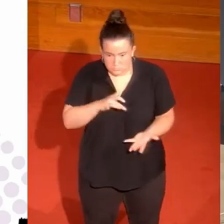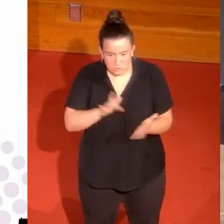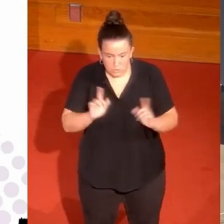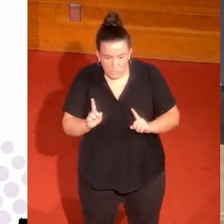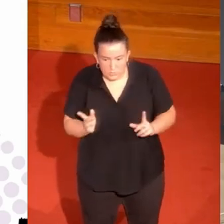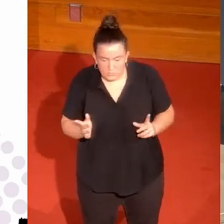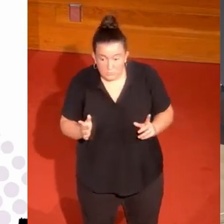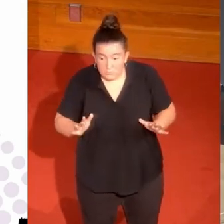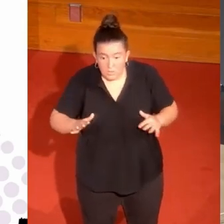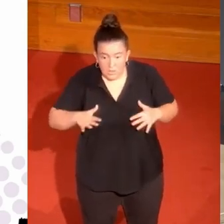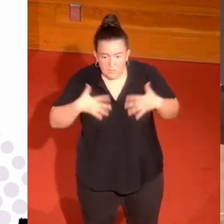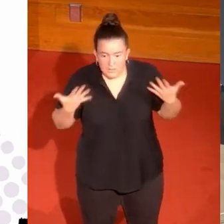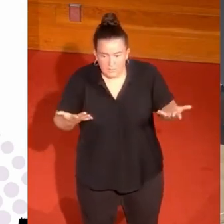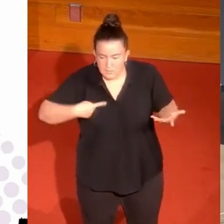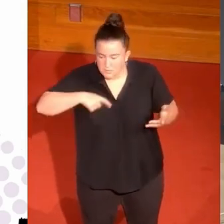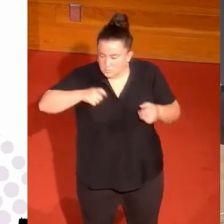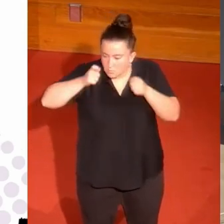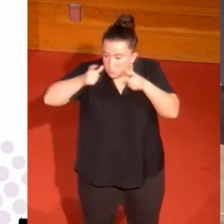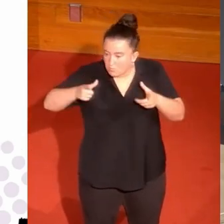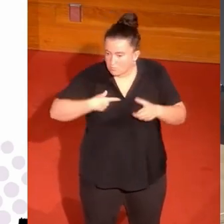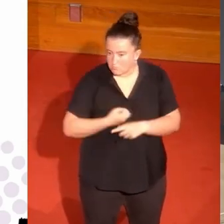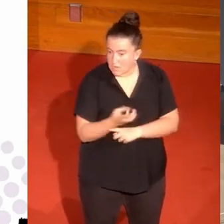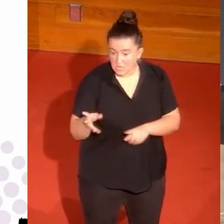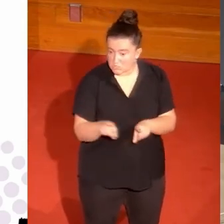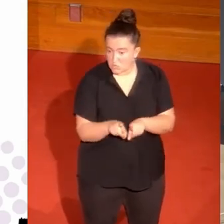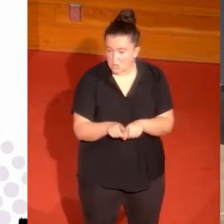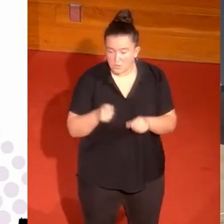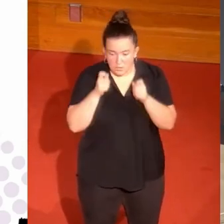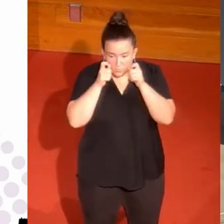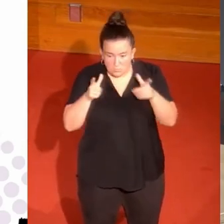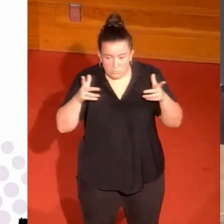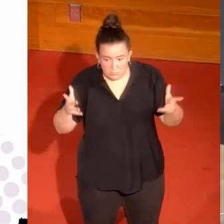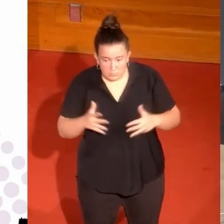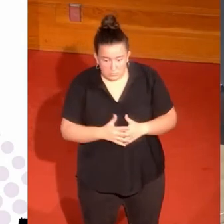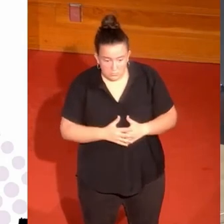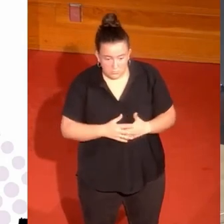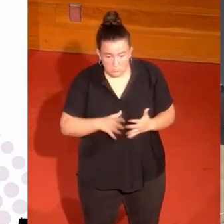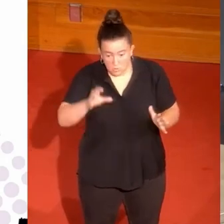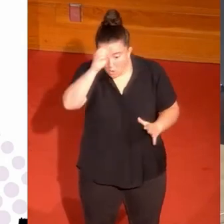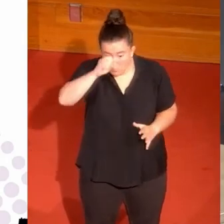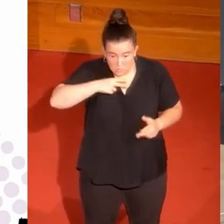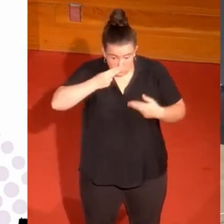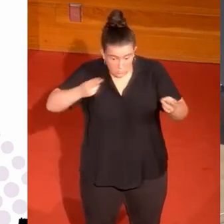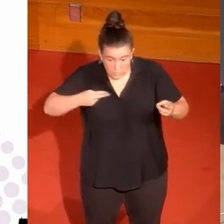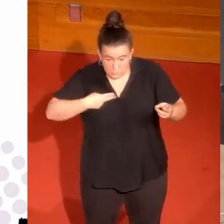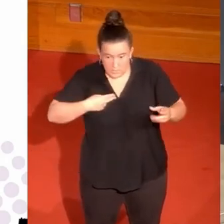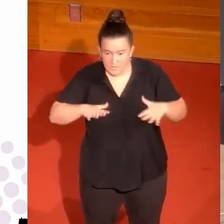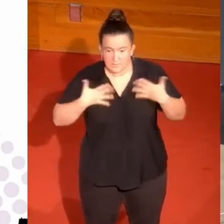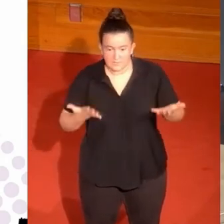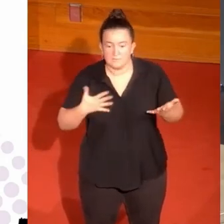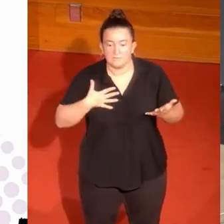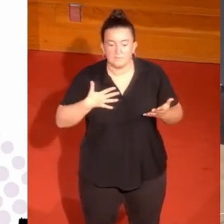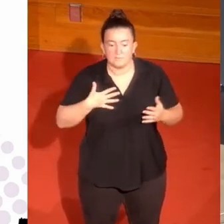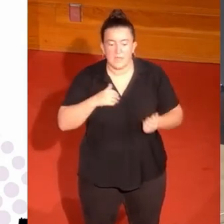pronto pues nos hemos enterado como los demás eh Como la propia opinión pública de su Liberación en un intercambio